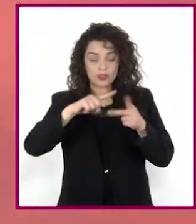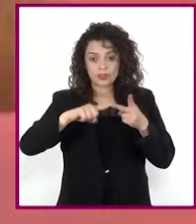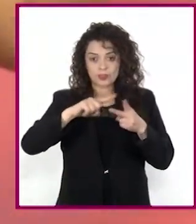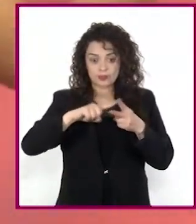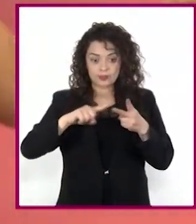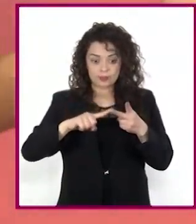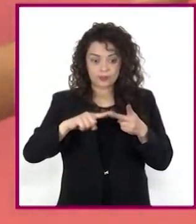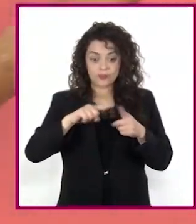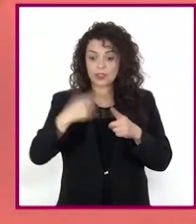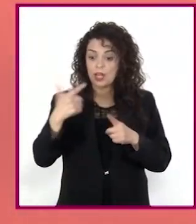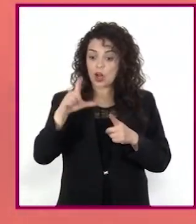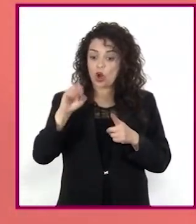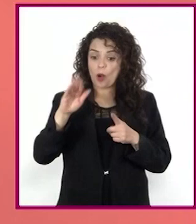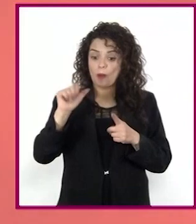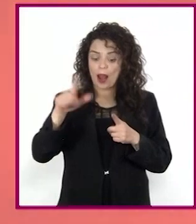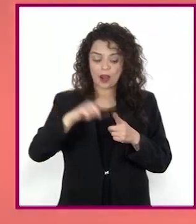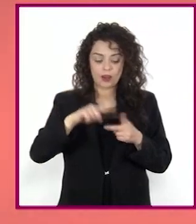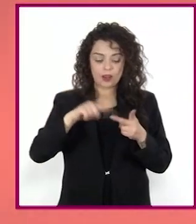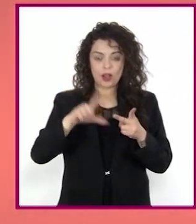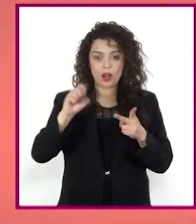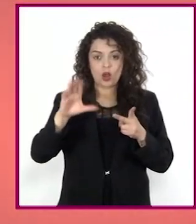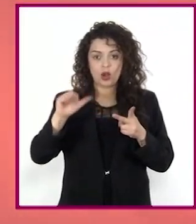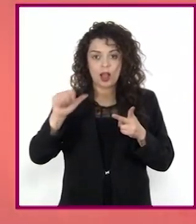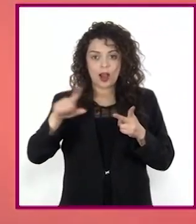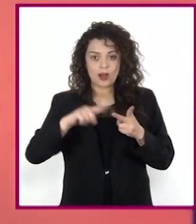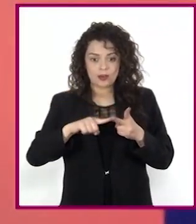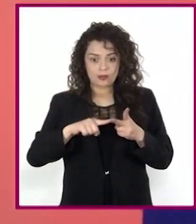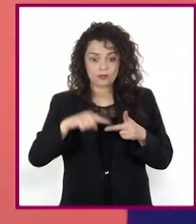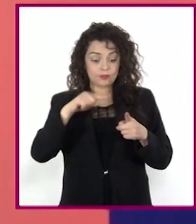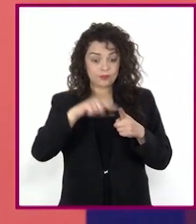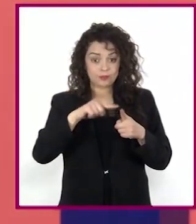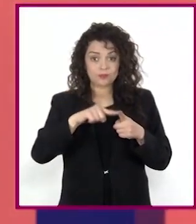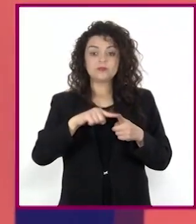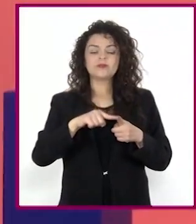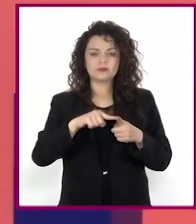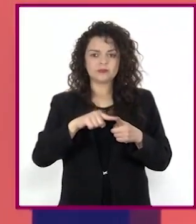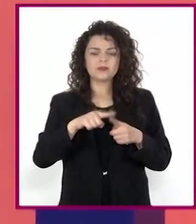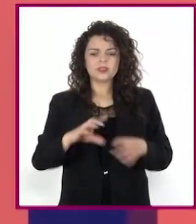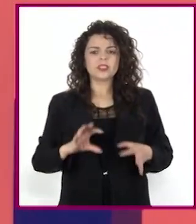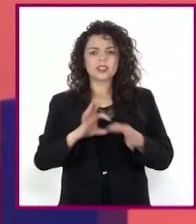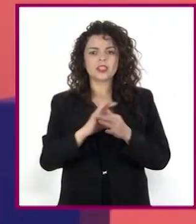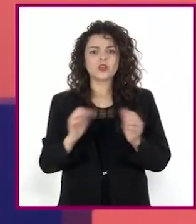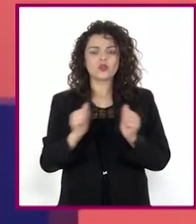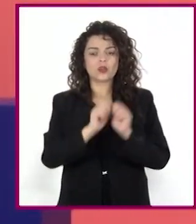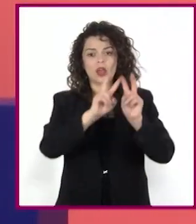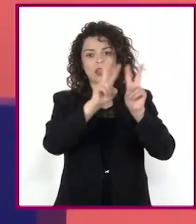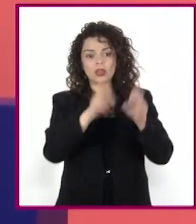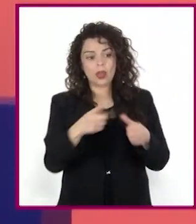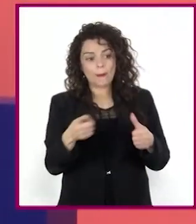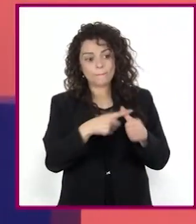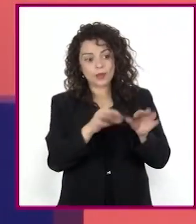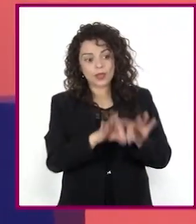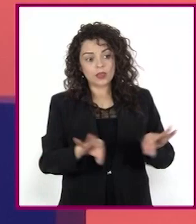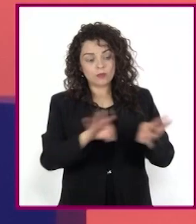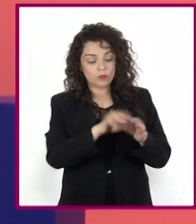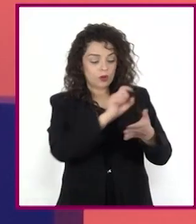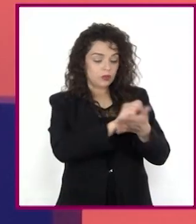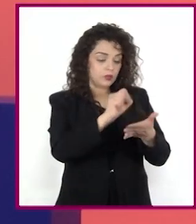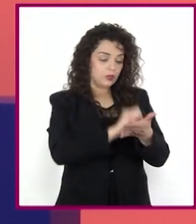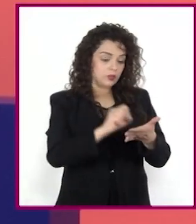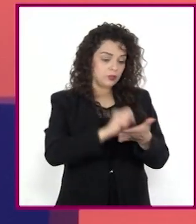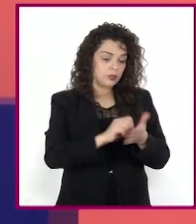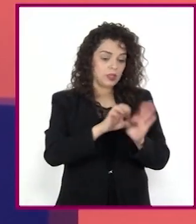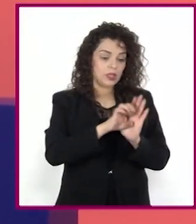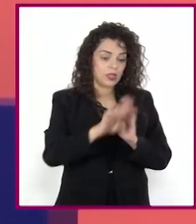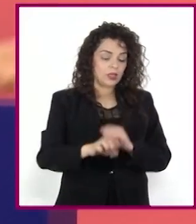la coherencia global y la local. La coherencia global es aquella que tiene que ver con el tema central del texto, es decir, la